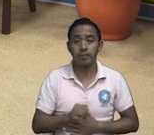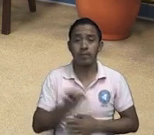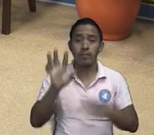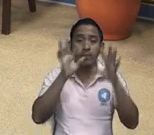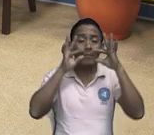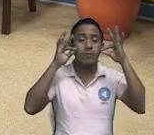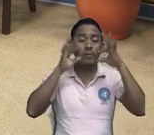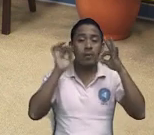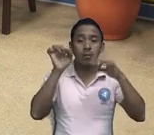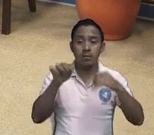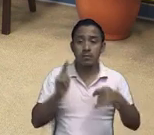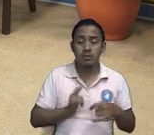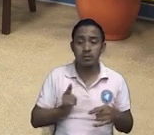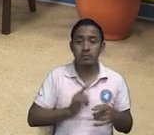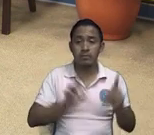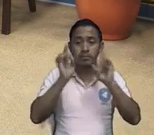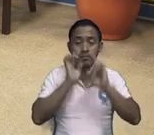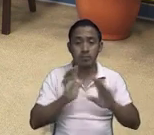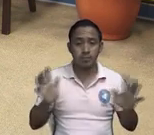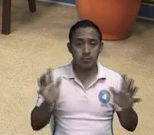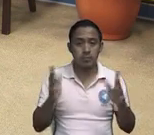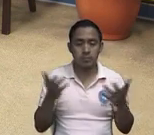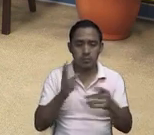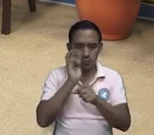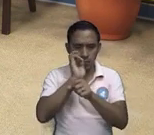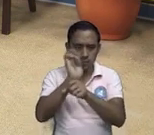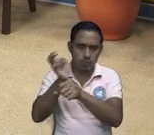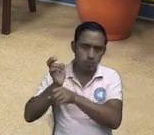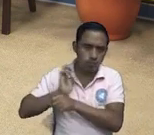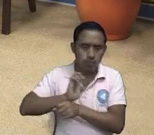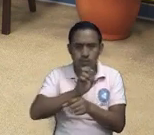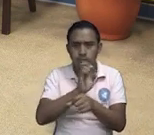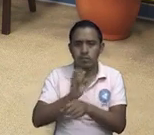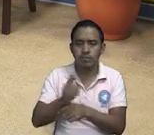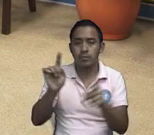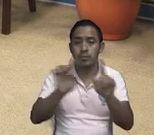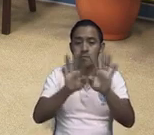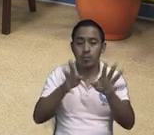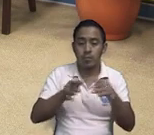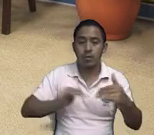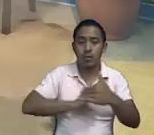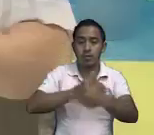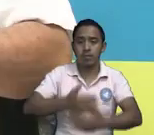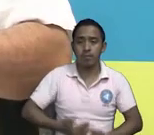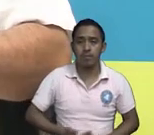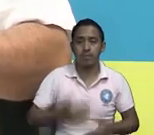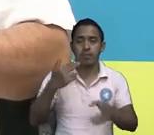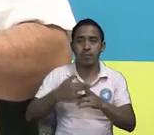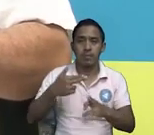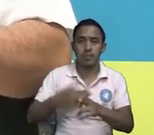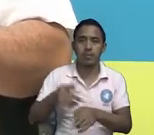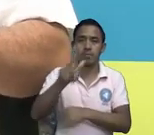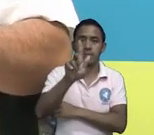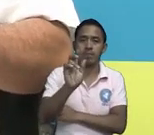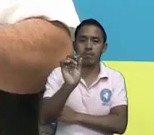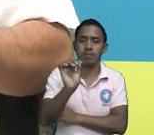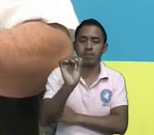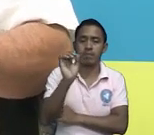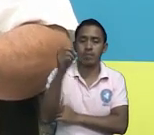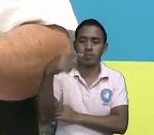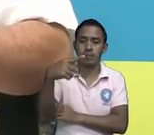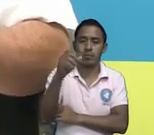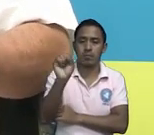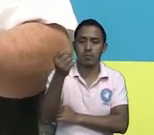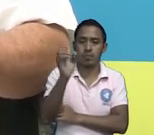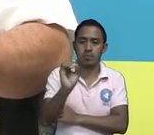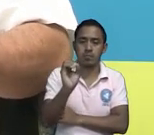bastante particular, que los médicos vigilamos mucho y principalmente a las embarazadas, como es la toxoplasmosis.